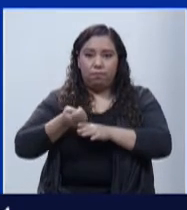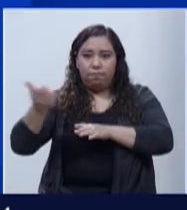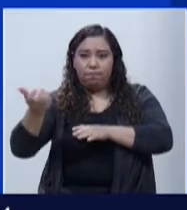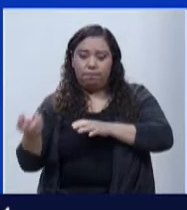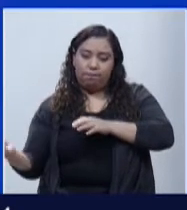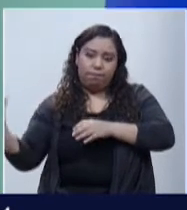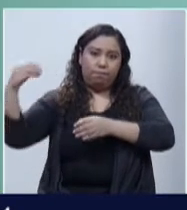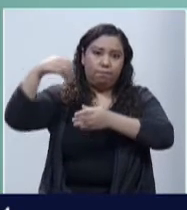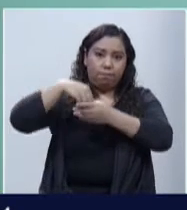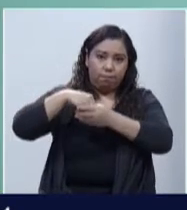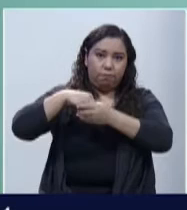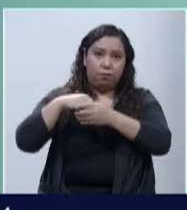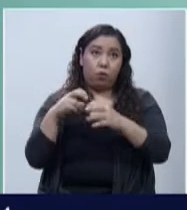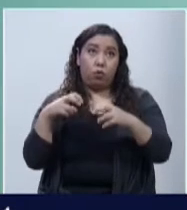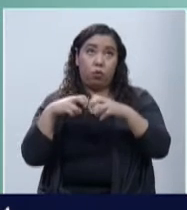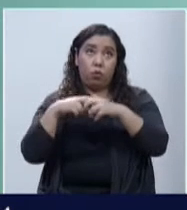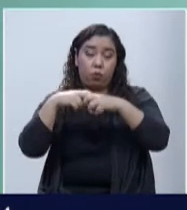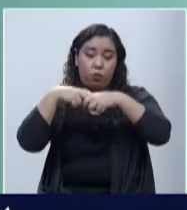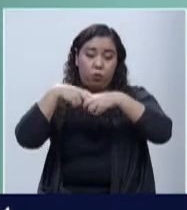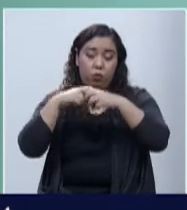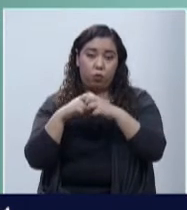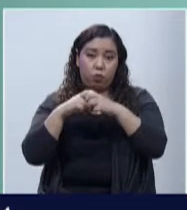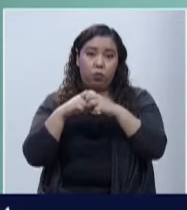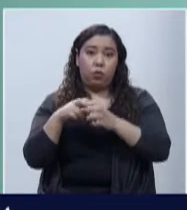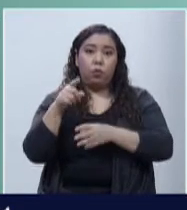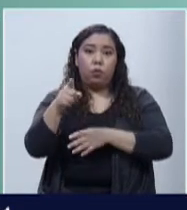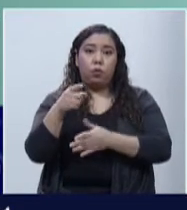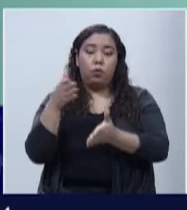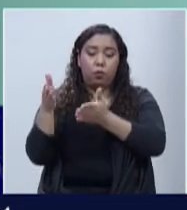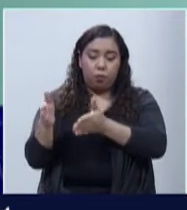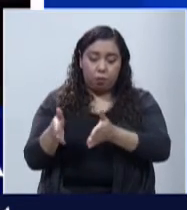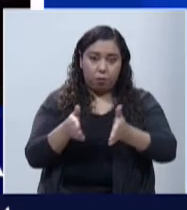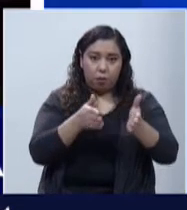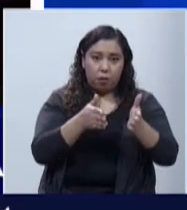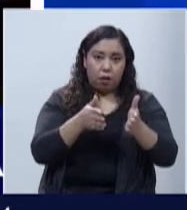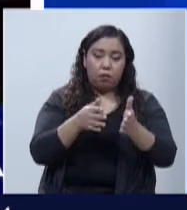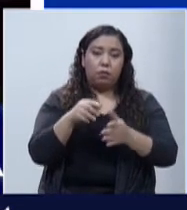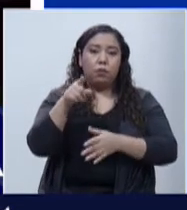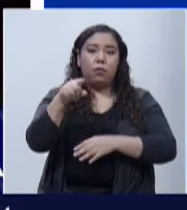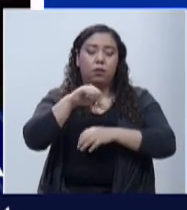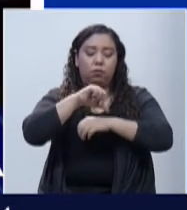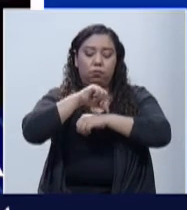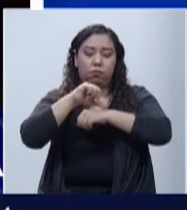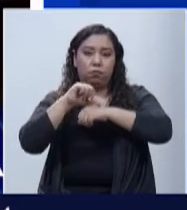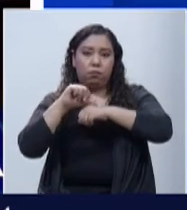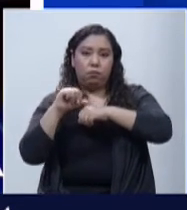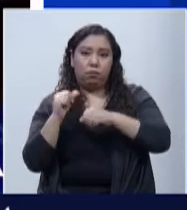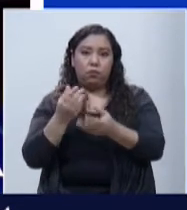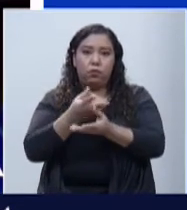necesita un plan de rehabilitación para la recuperación completa de su cirugía